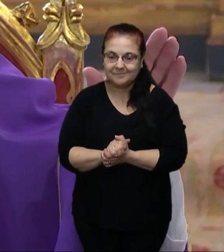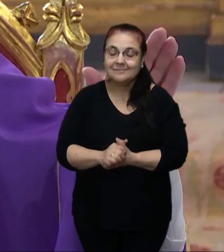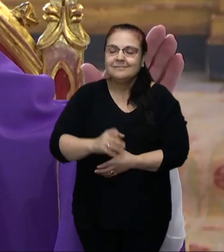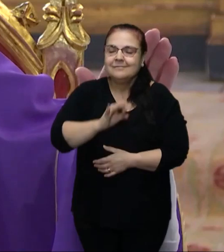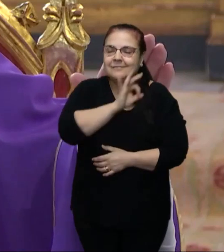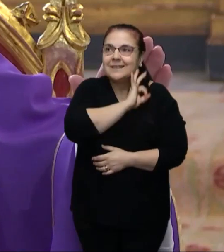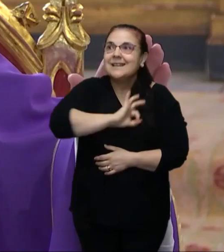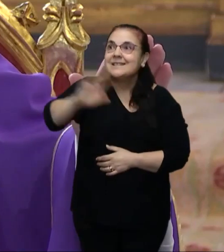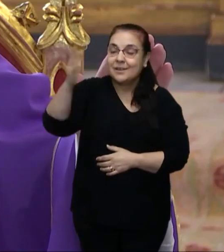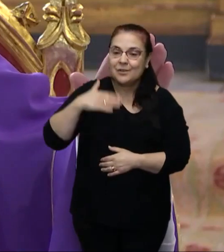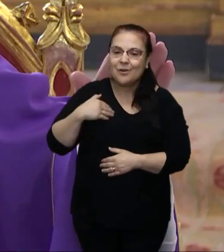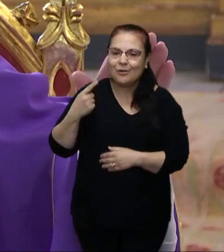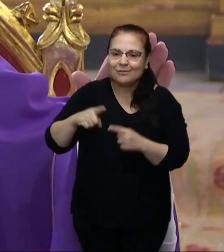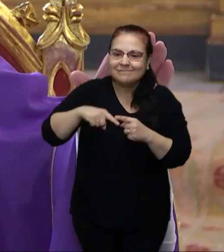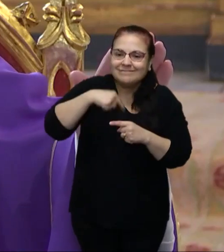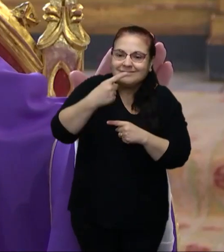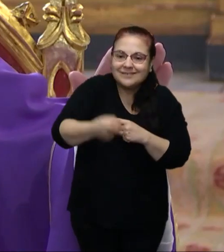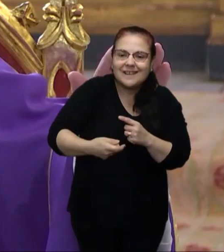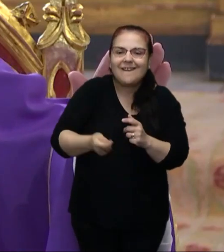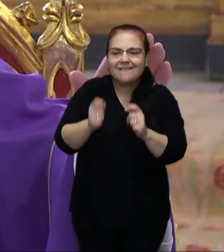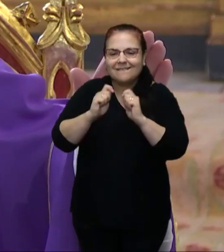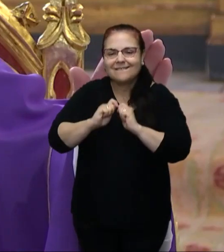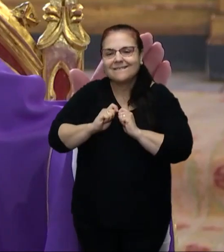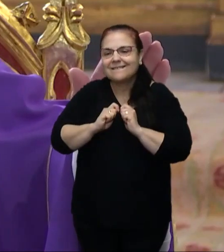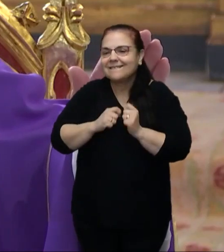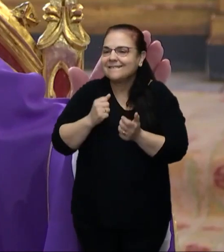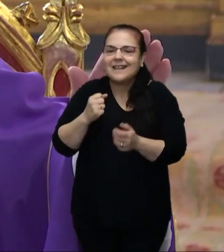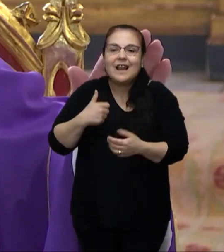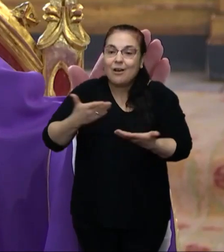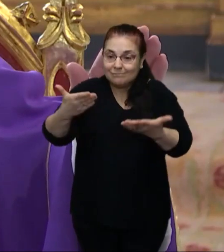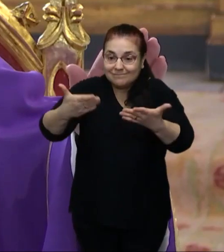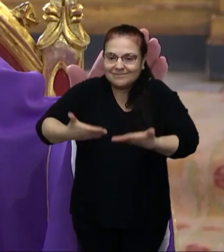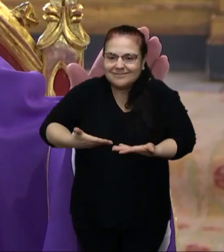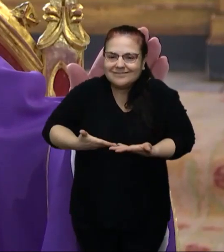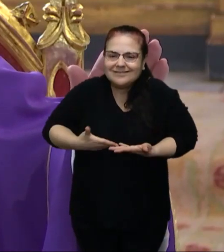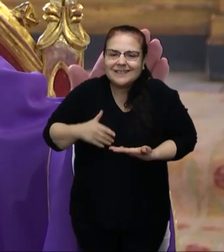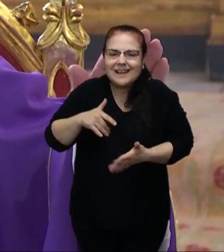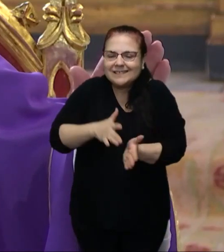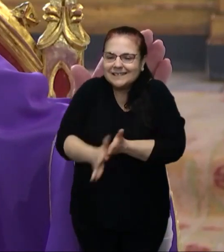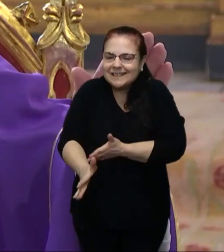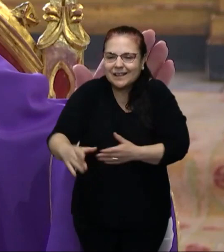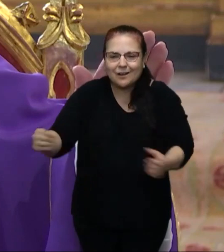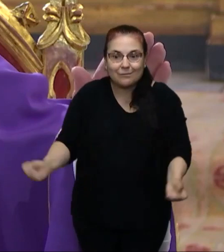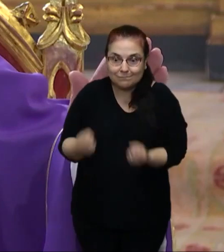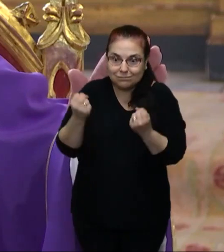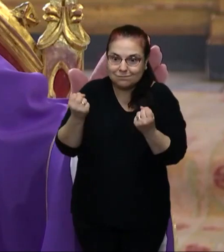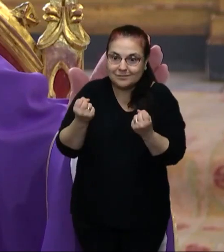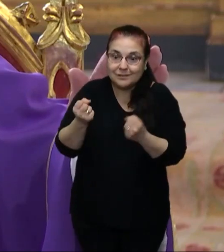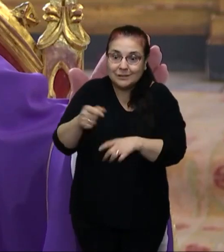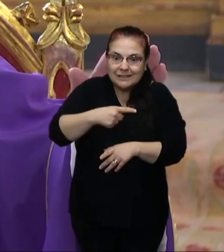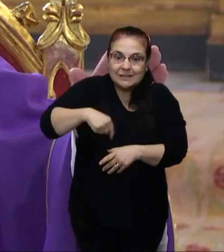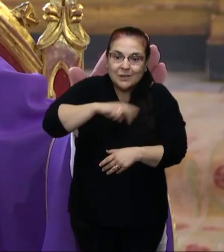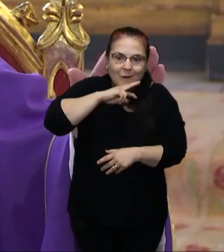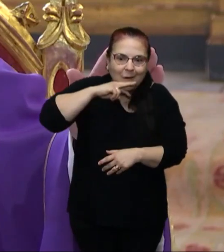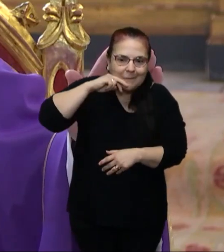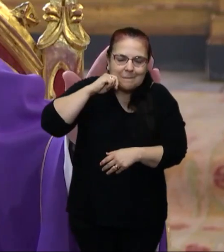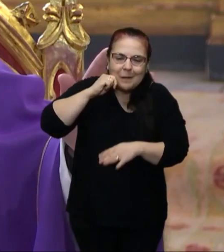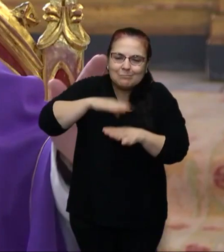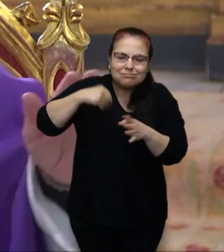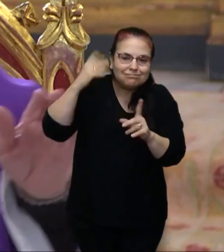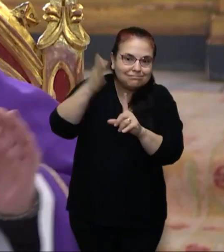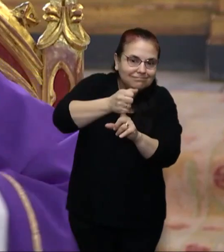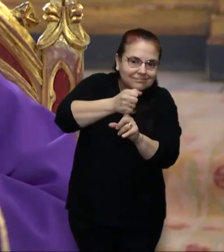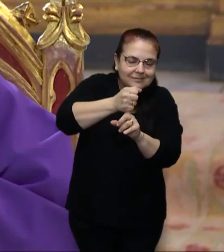Señor, después de recibir la prenda de la eterna salvación, haz que la procuremos de tal modo que podamos llegar a